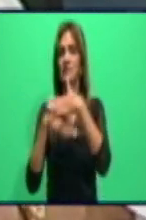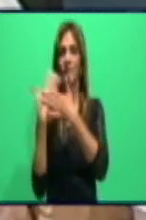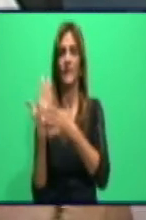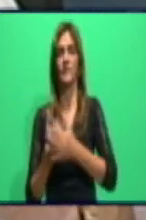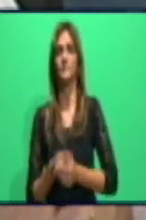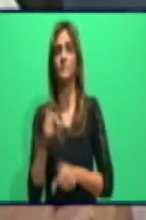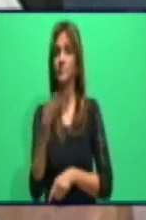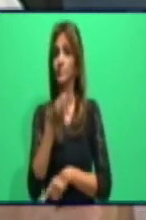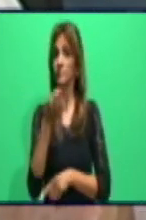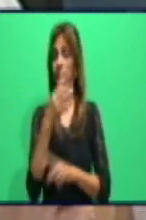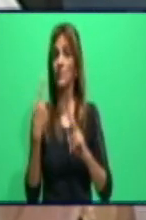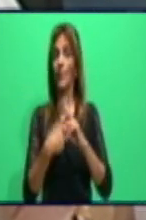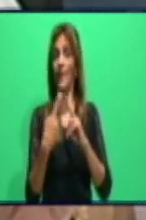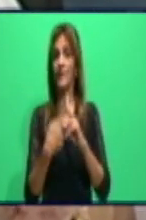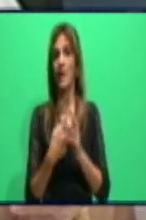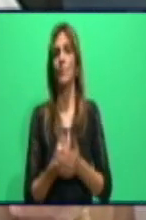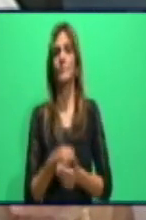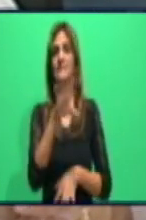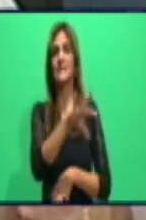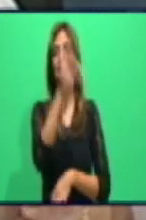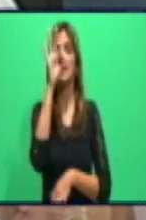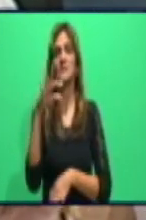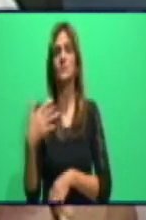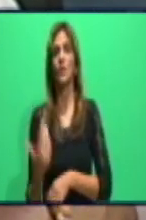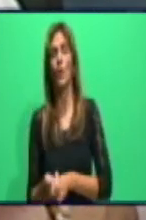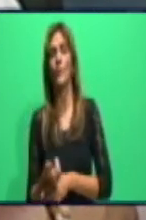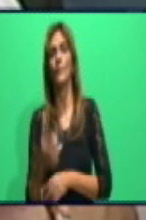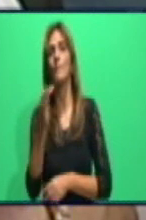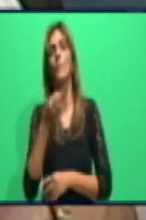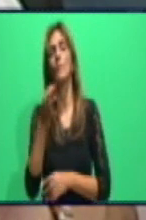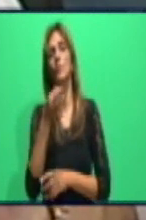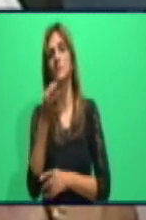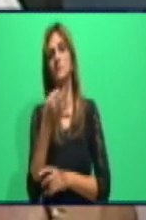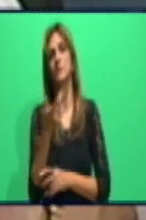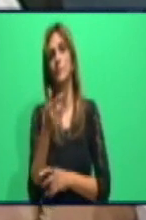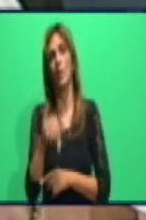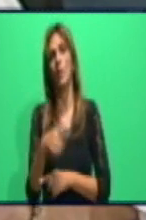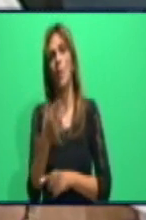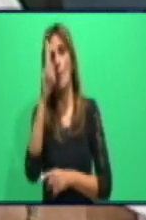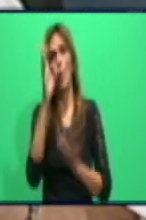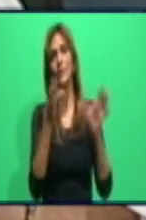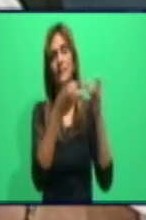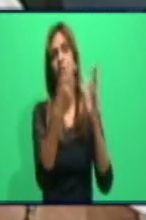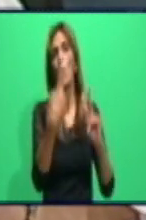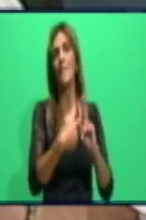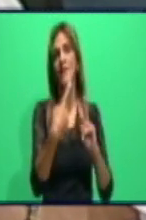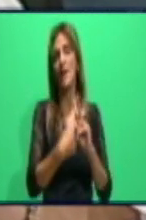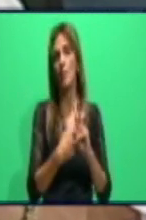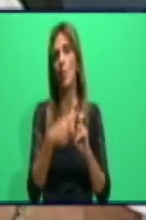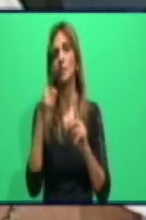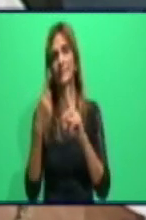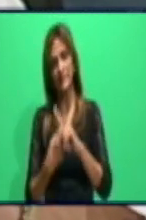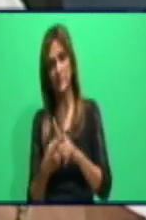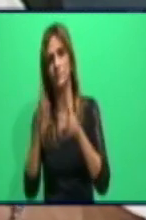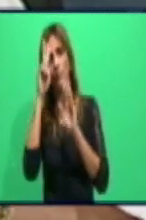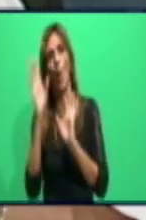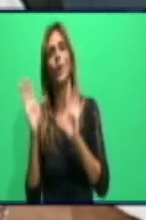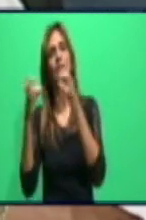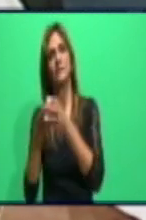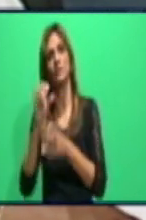municipio vayamos el policlínico y emitirse y el policlínico vayamos el policlínico y emitirse se escogieron seis consultorios los dos